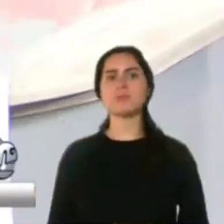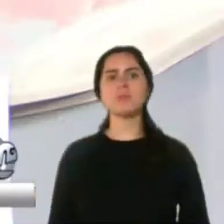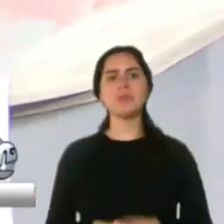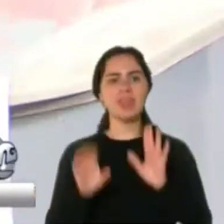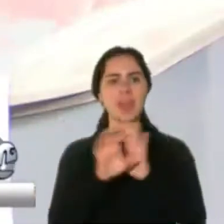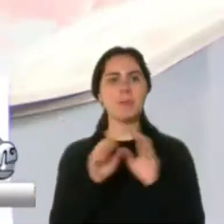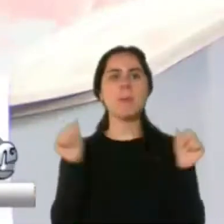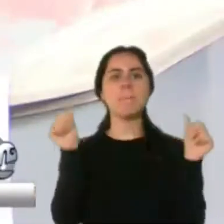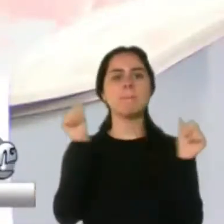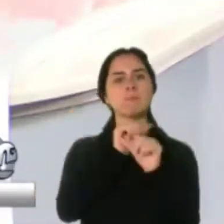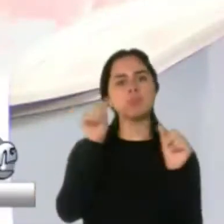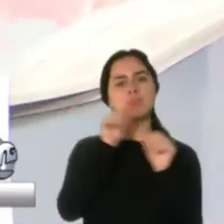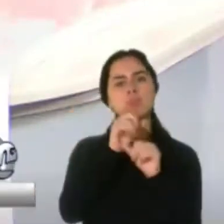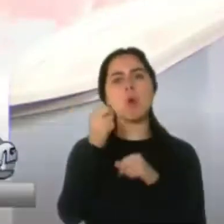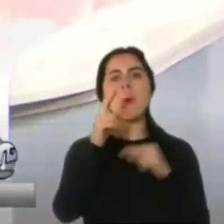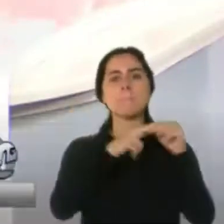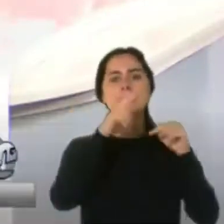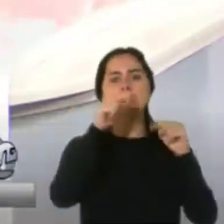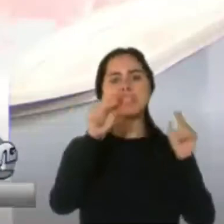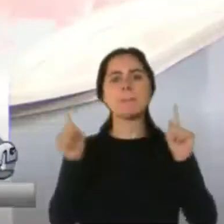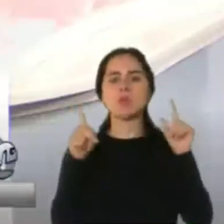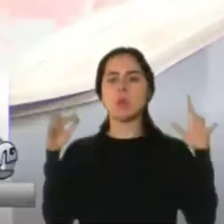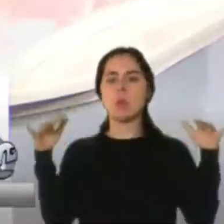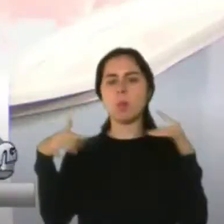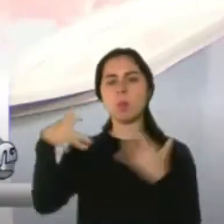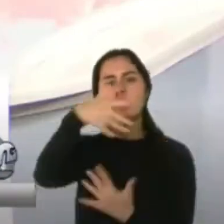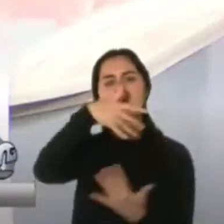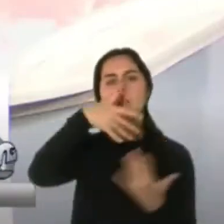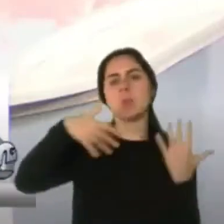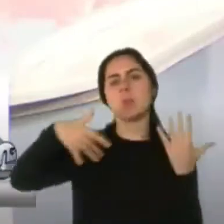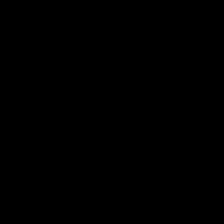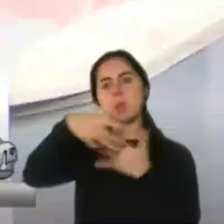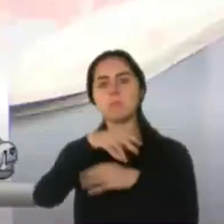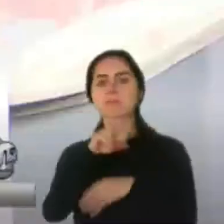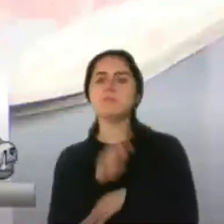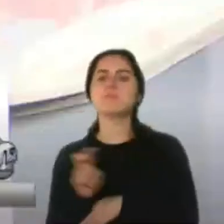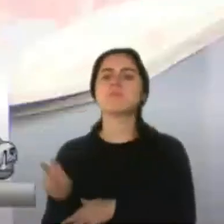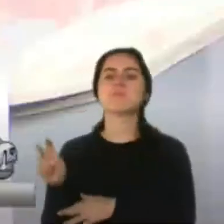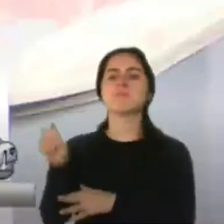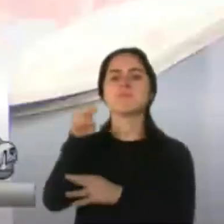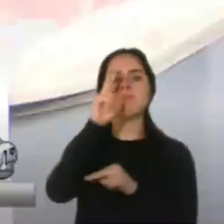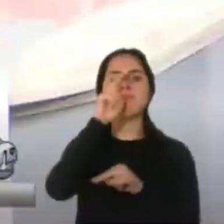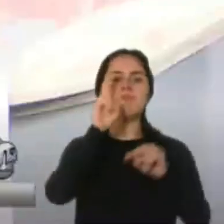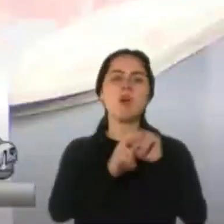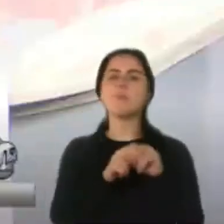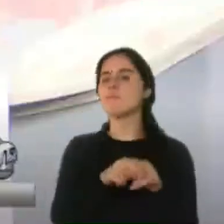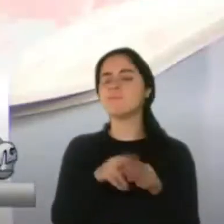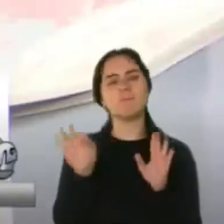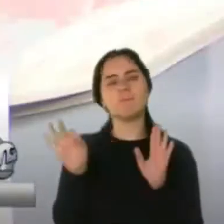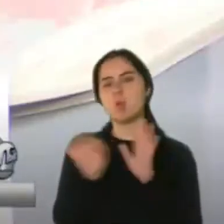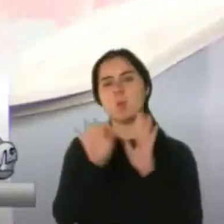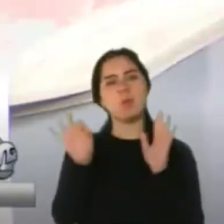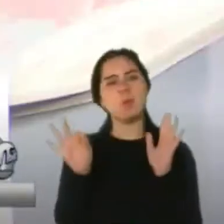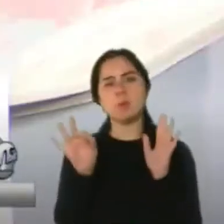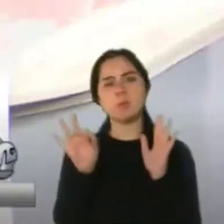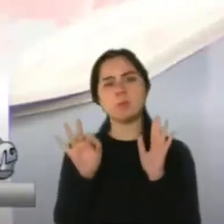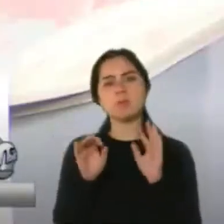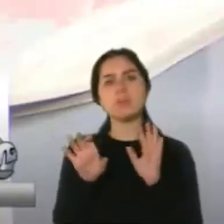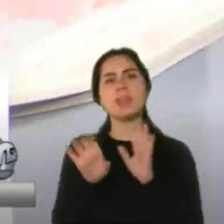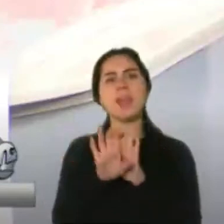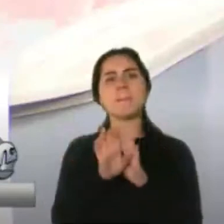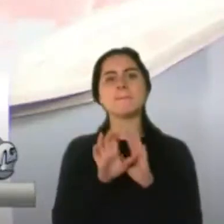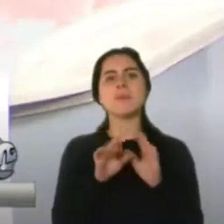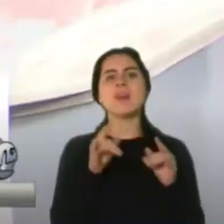las barras o piscinas. Atracciones de aventuras, excursiones tampoco están permitidos. Se pospone las visitas a